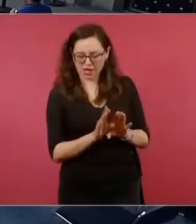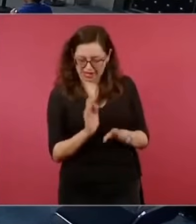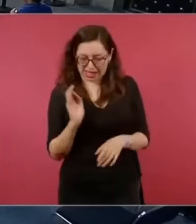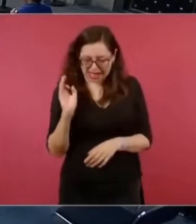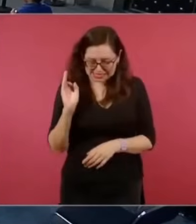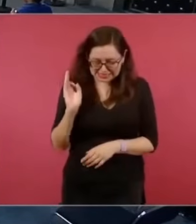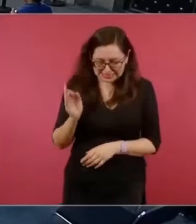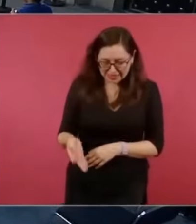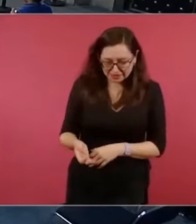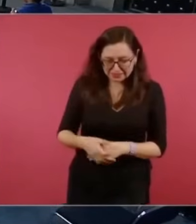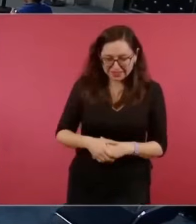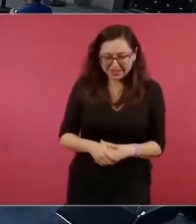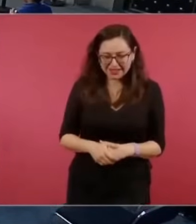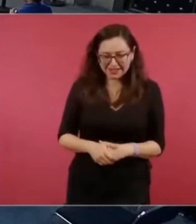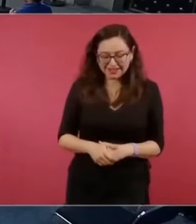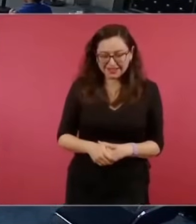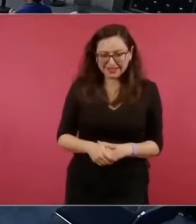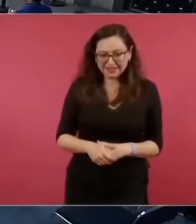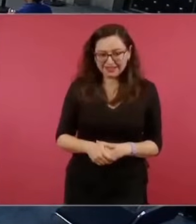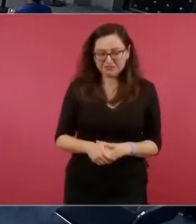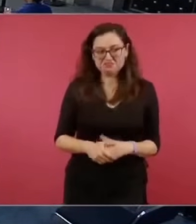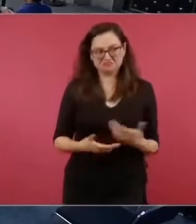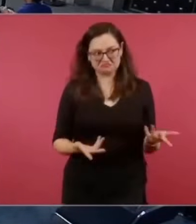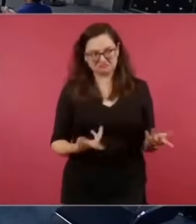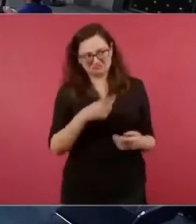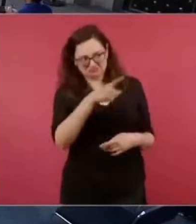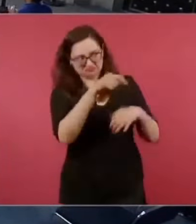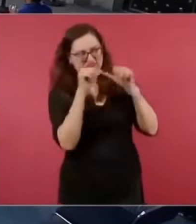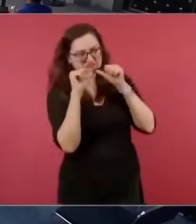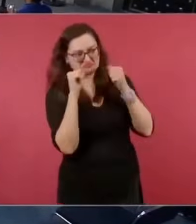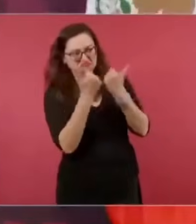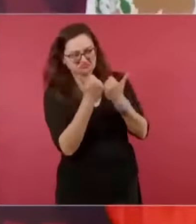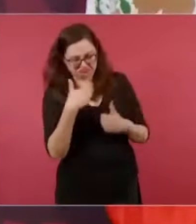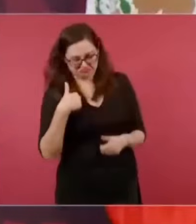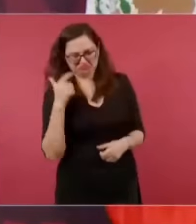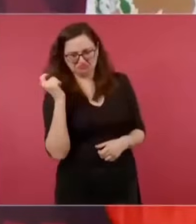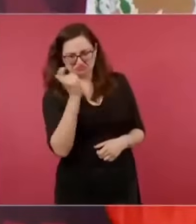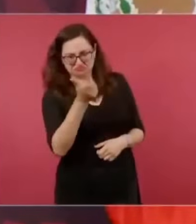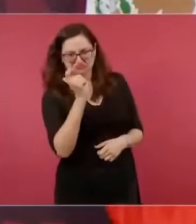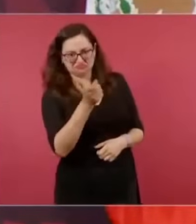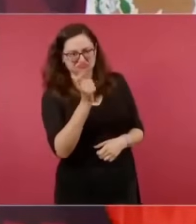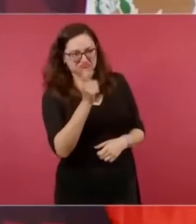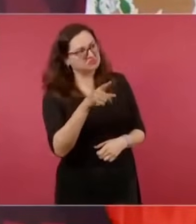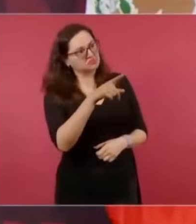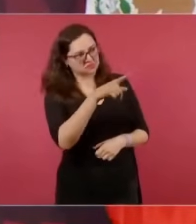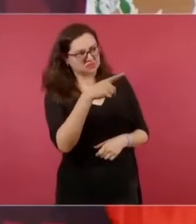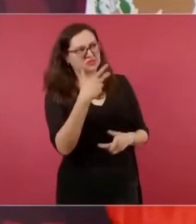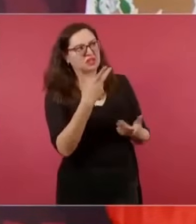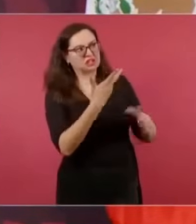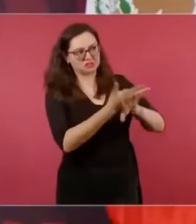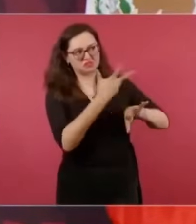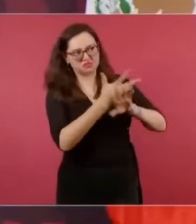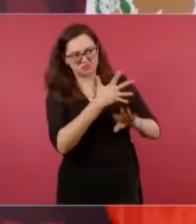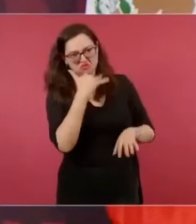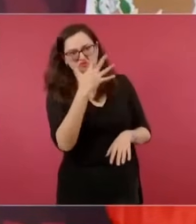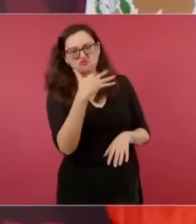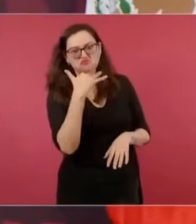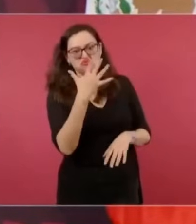la corrupción en Estados Unidos, el militarismo en Estados Unidos,